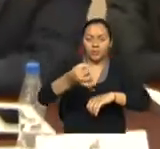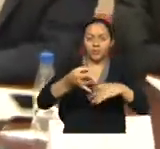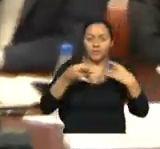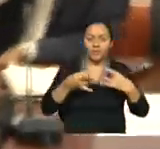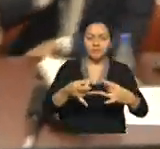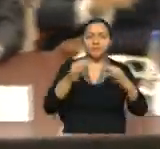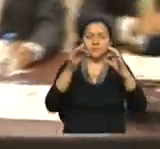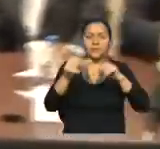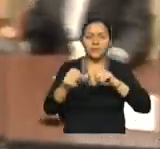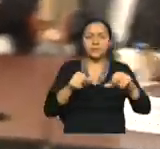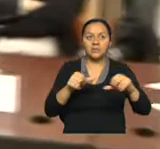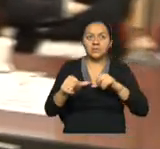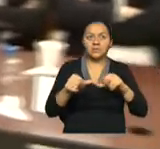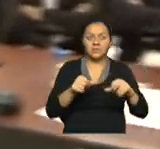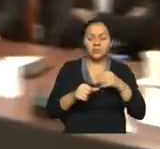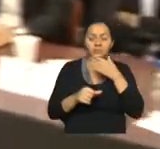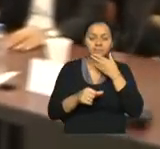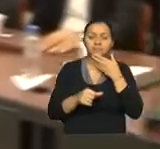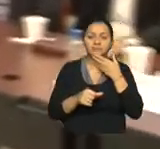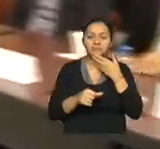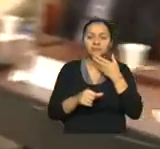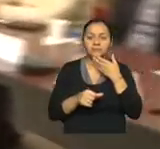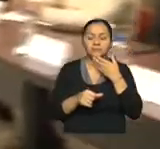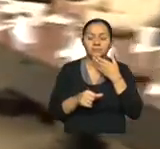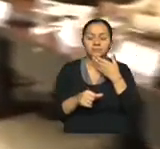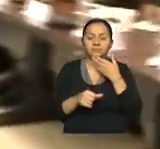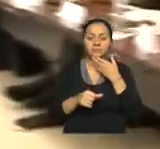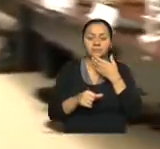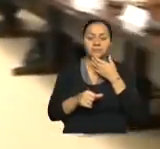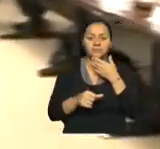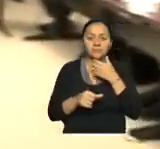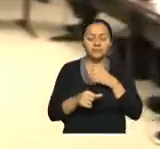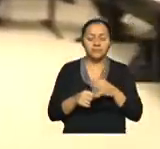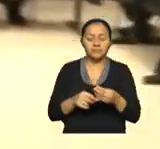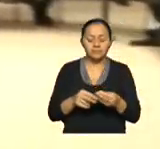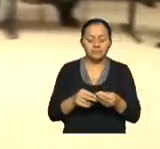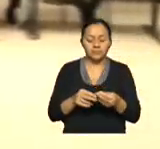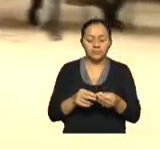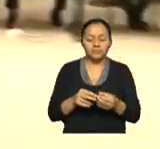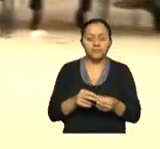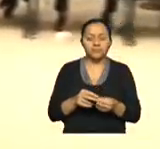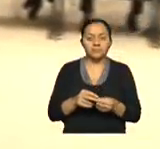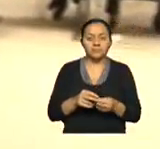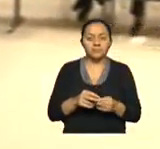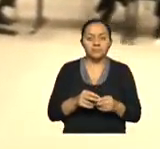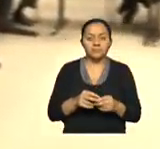eficiente administración de los recursos. Luis Andrade, Noticiero Ciudadano.